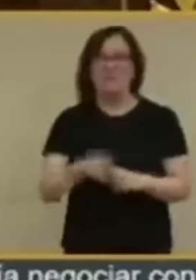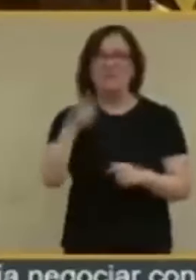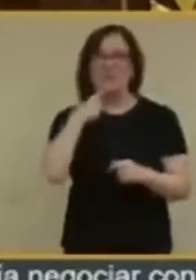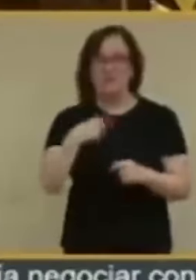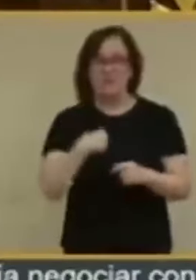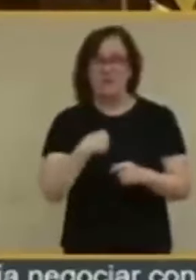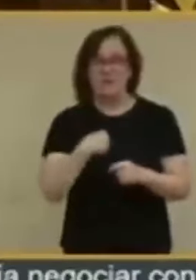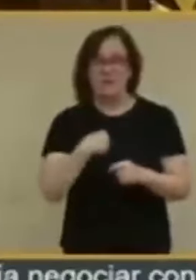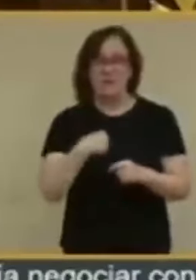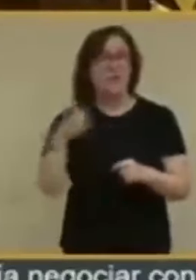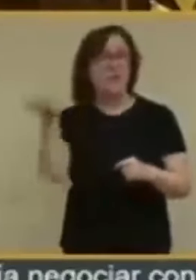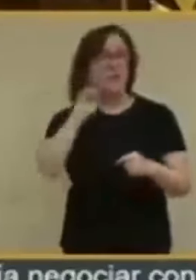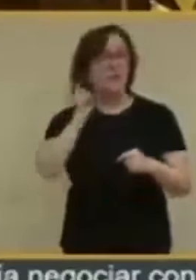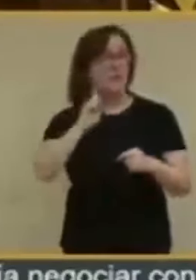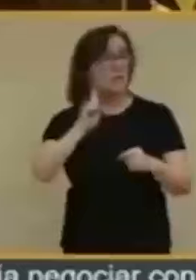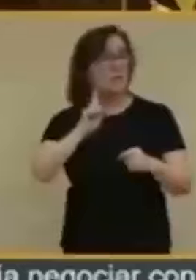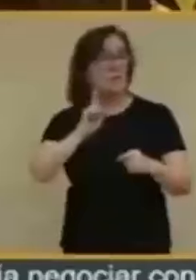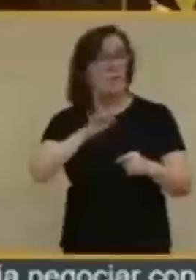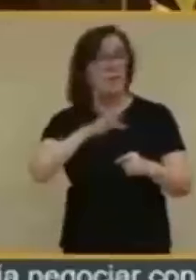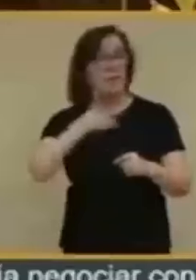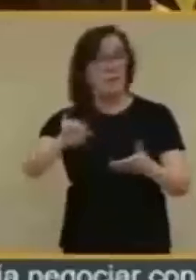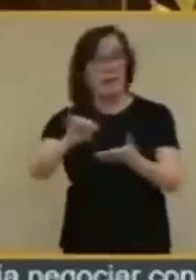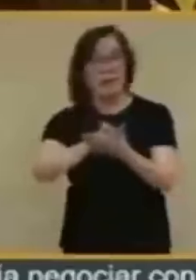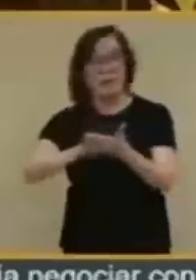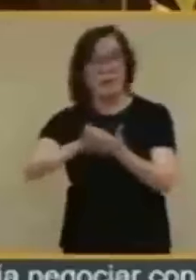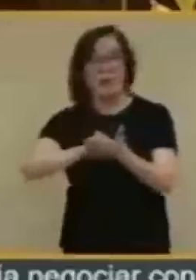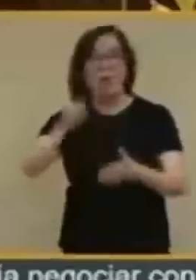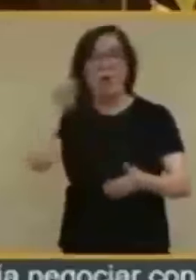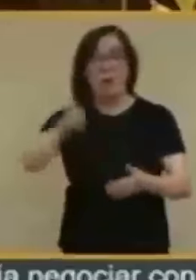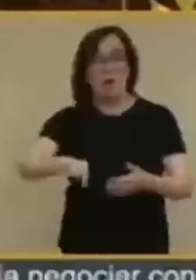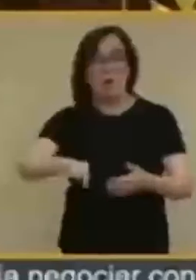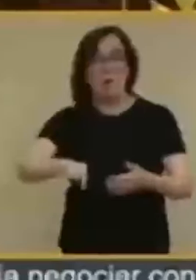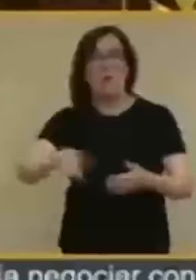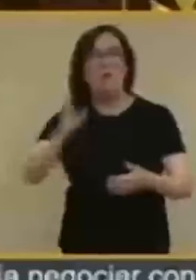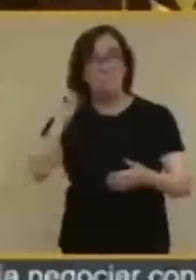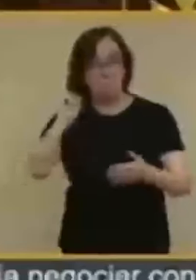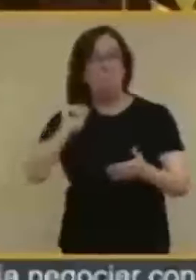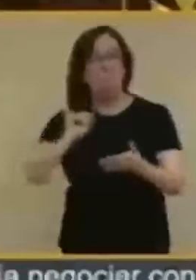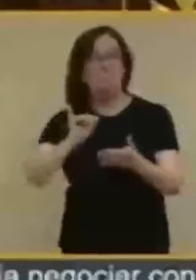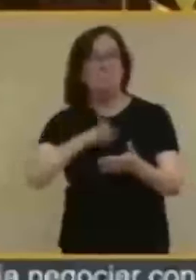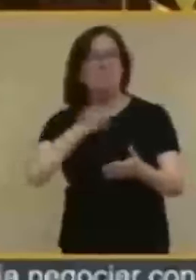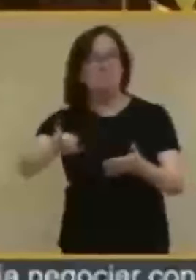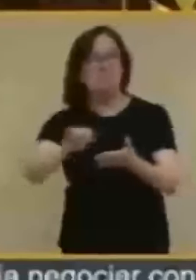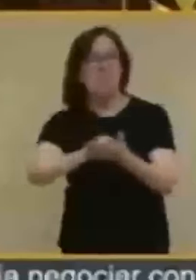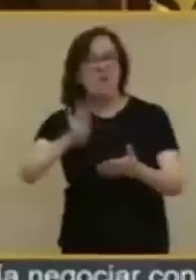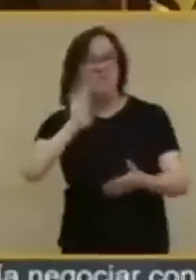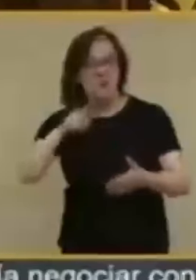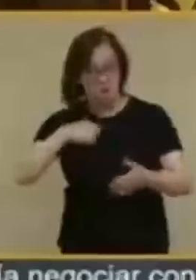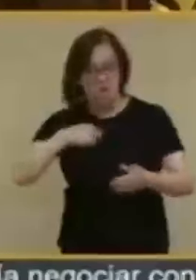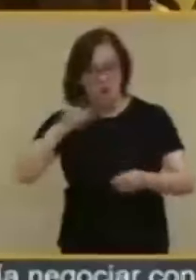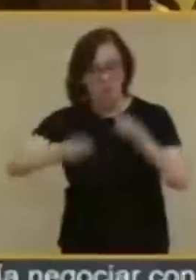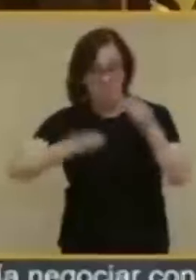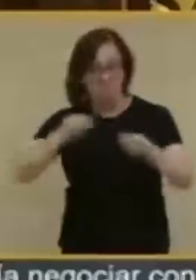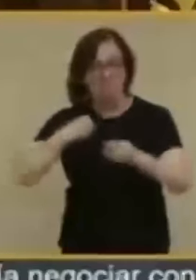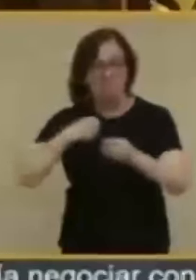dijeron que no habría amnistía. Y hoy tendremos amnistía porque lo hemos